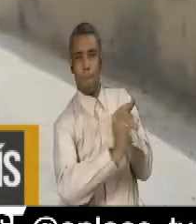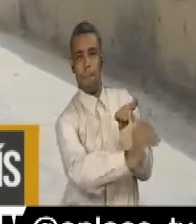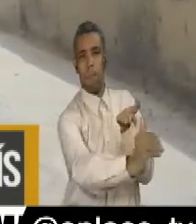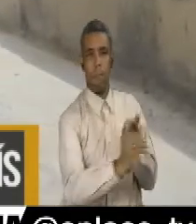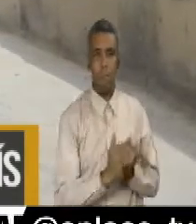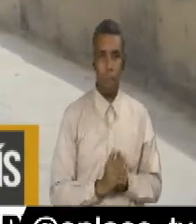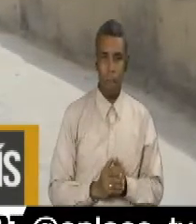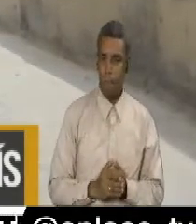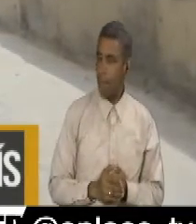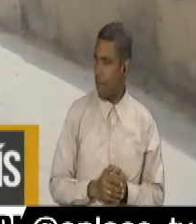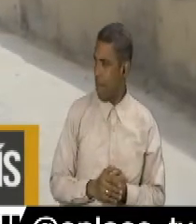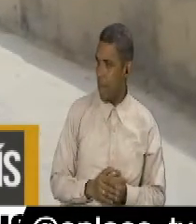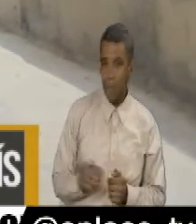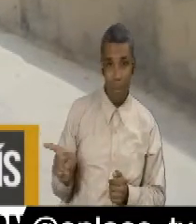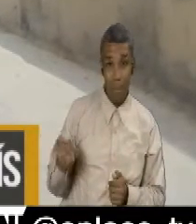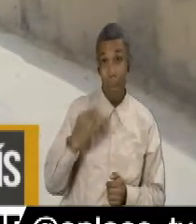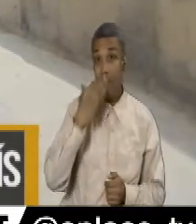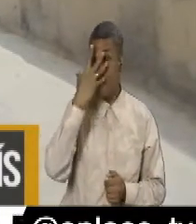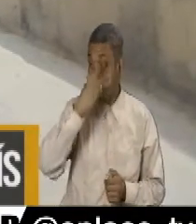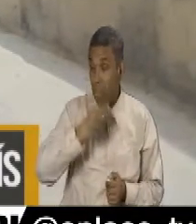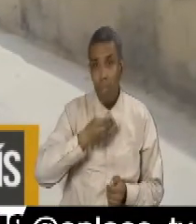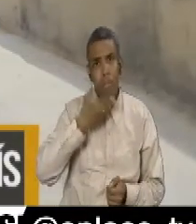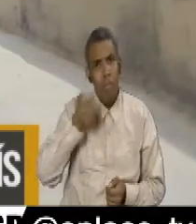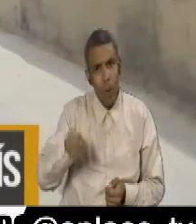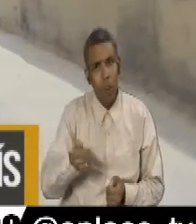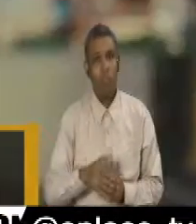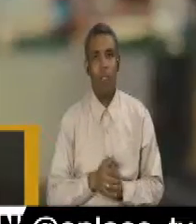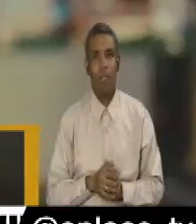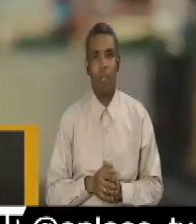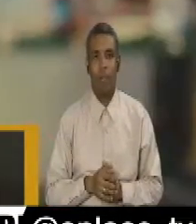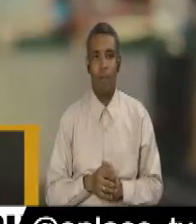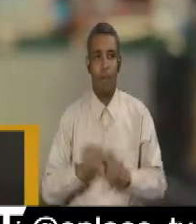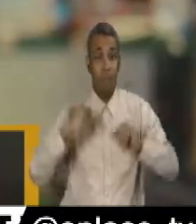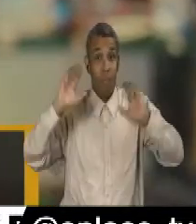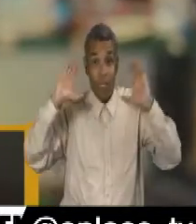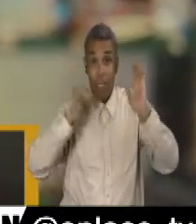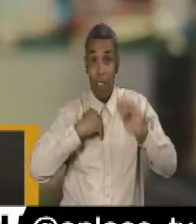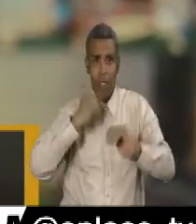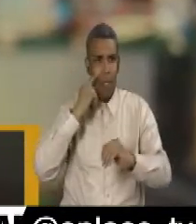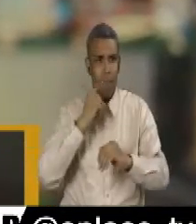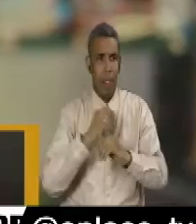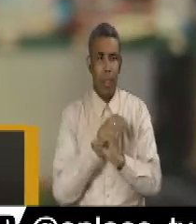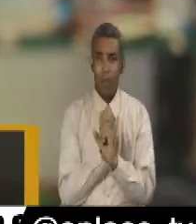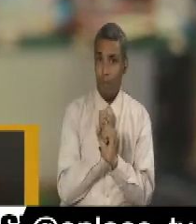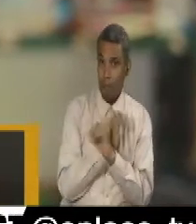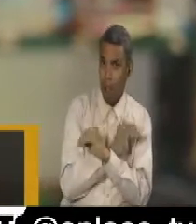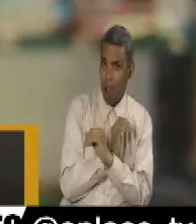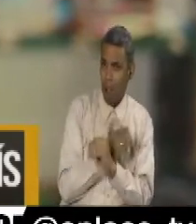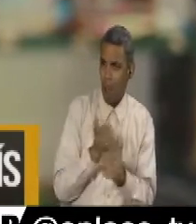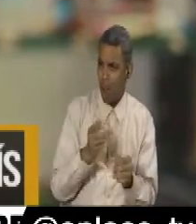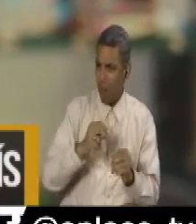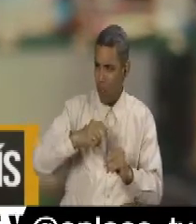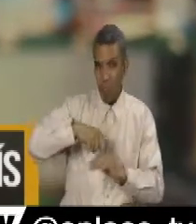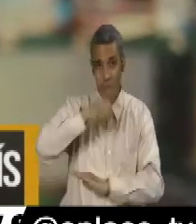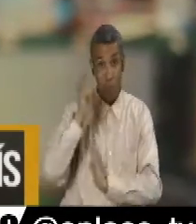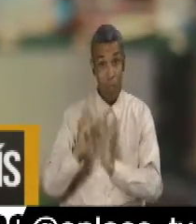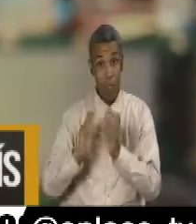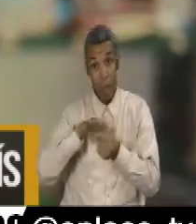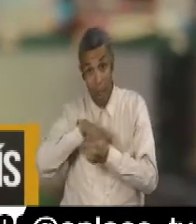mejoramiento el 100%. Porque queda el barrio pavimentado, el barrio coge más progreso.